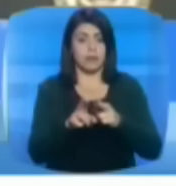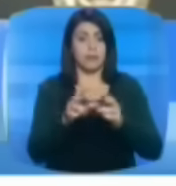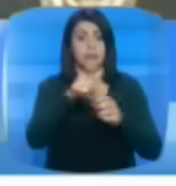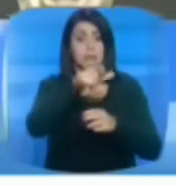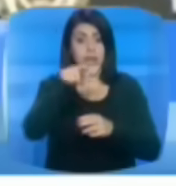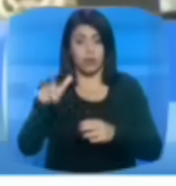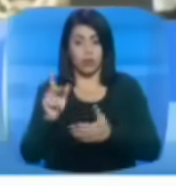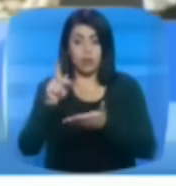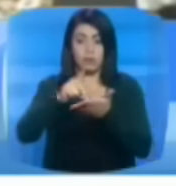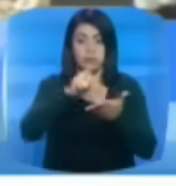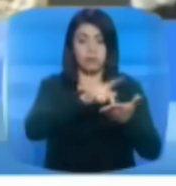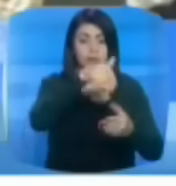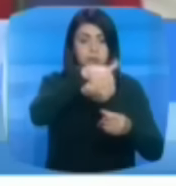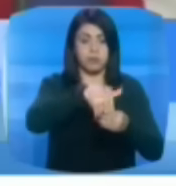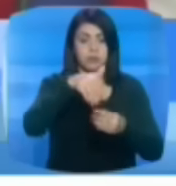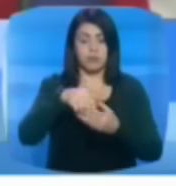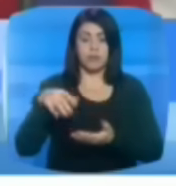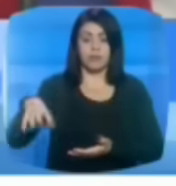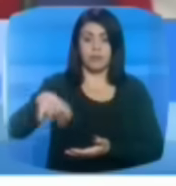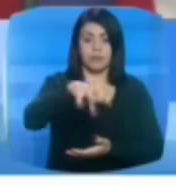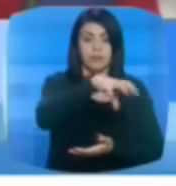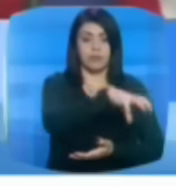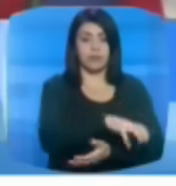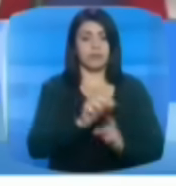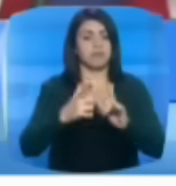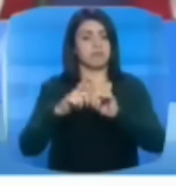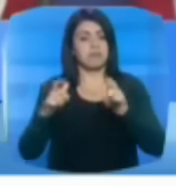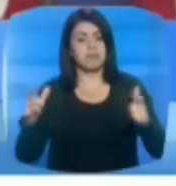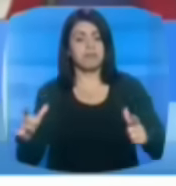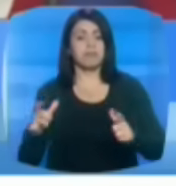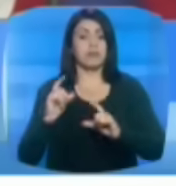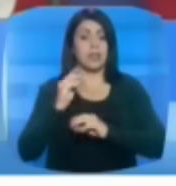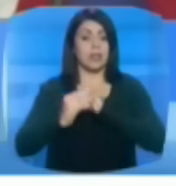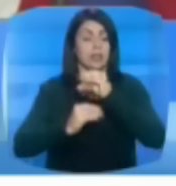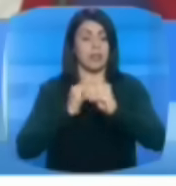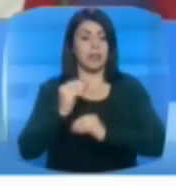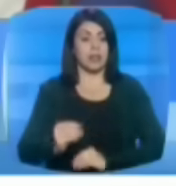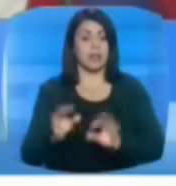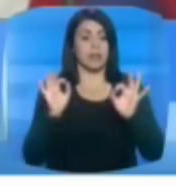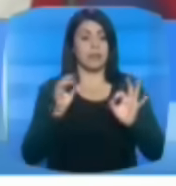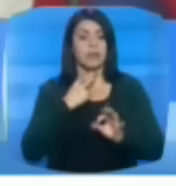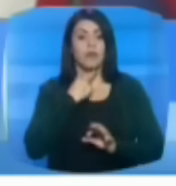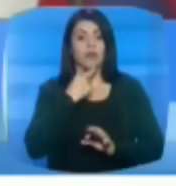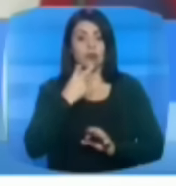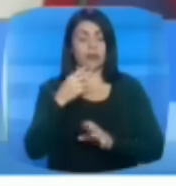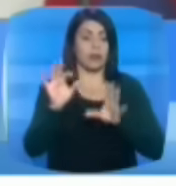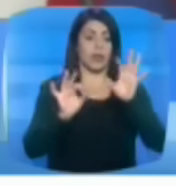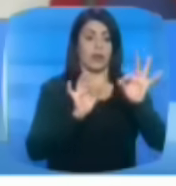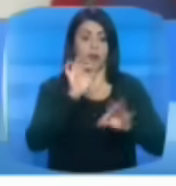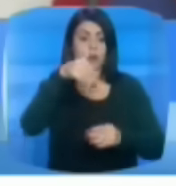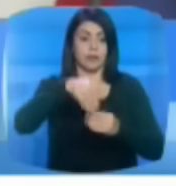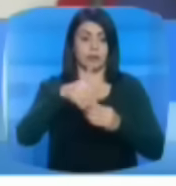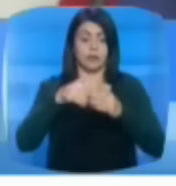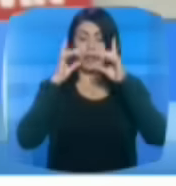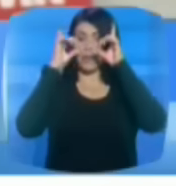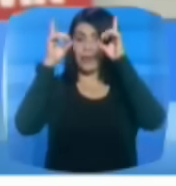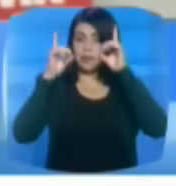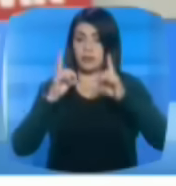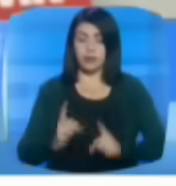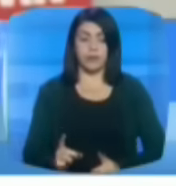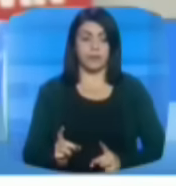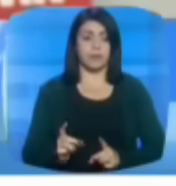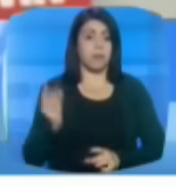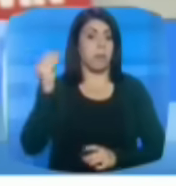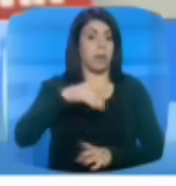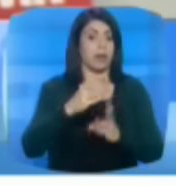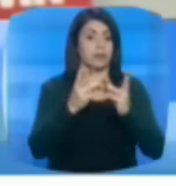electores directos asignados en cada estado según su densidad poblacional, que fungen como una especie de voceros o elegidos que toman la decisión. El